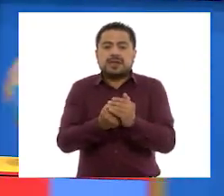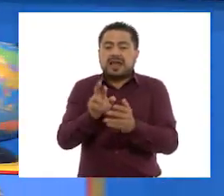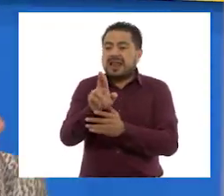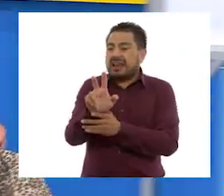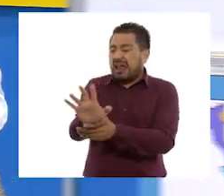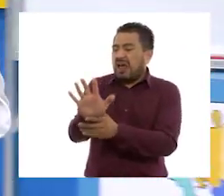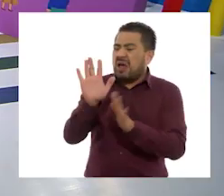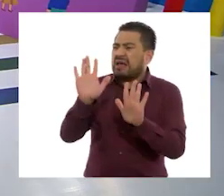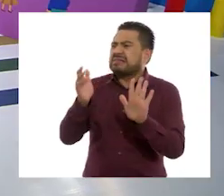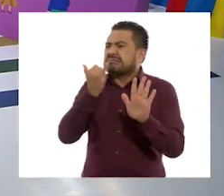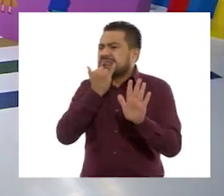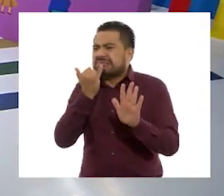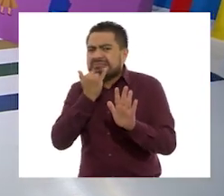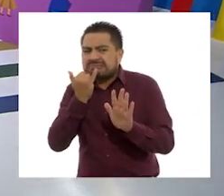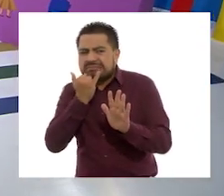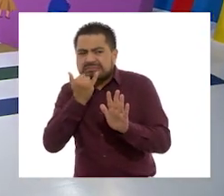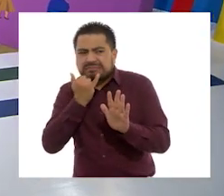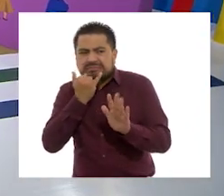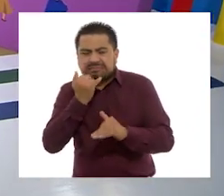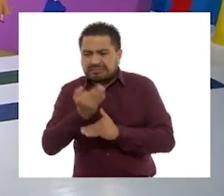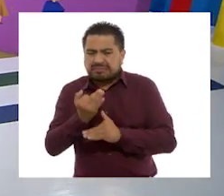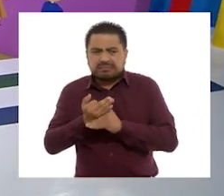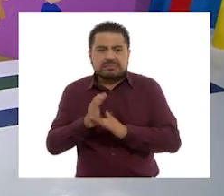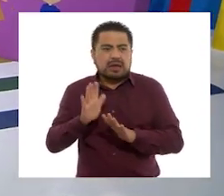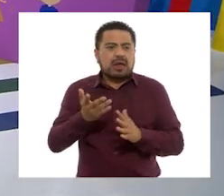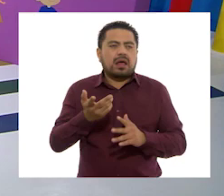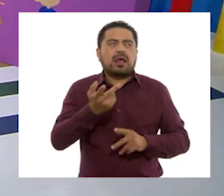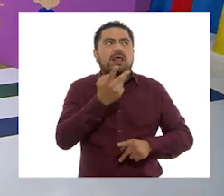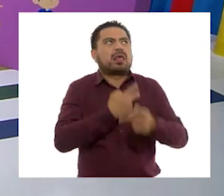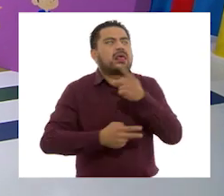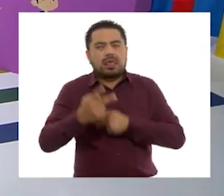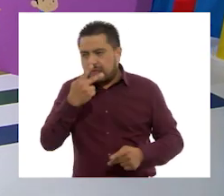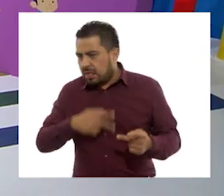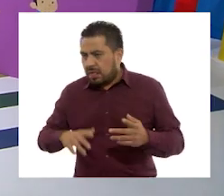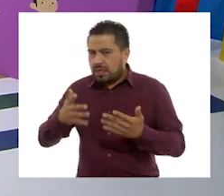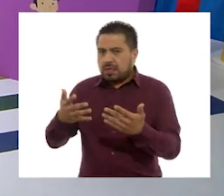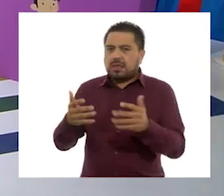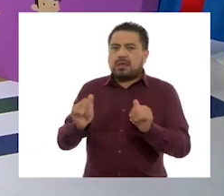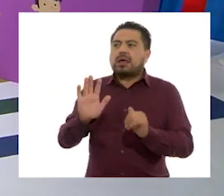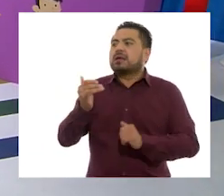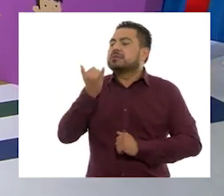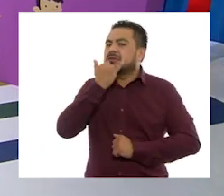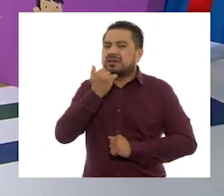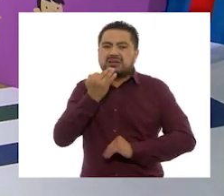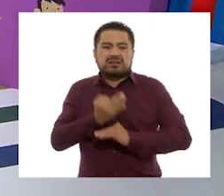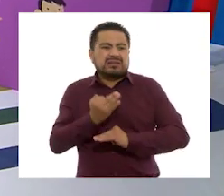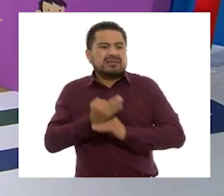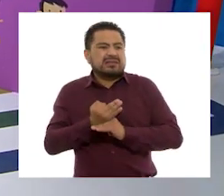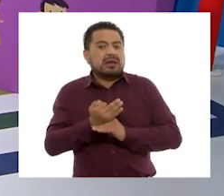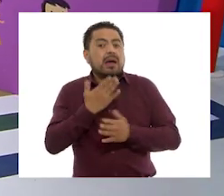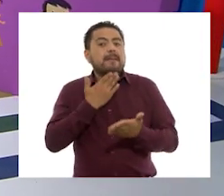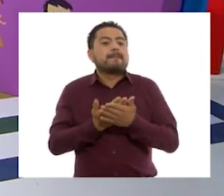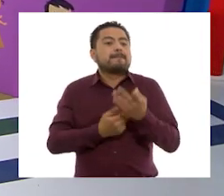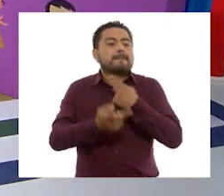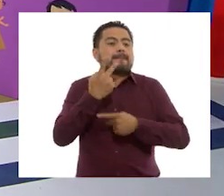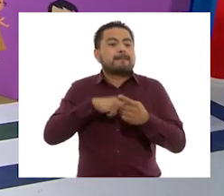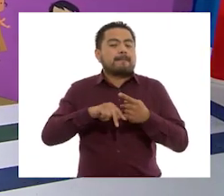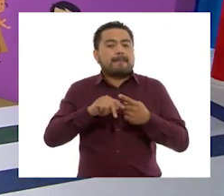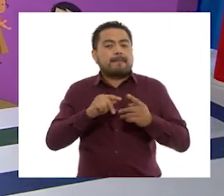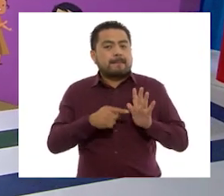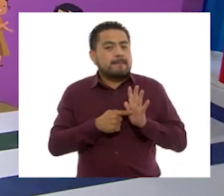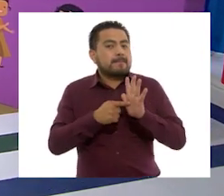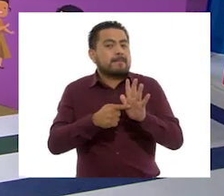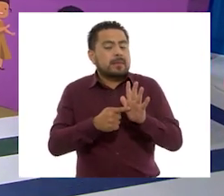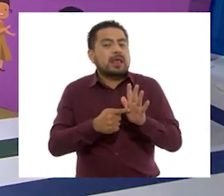¡Raulito! Perdóname, perdóname, perdóname. Ay, ya ay, llegué. Ay, María, ay, María. Perdón. Oye, ¿ya empezaron? ¿Ya diste la bienvenida y la presentación de la